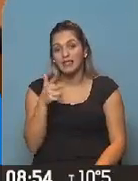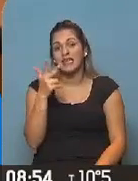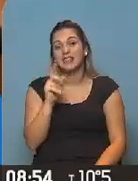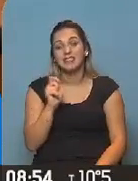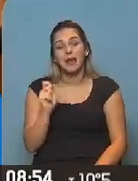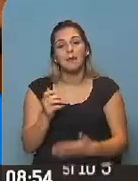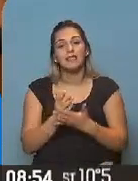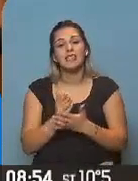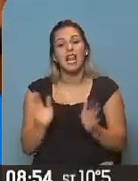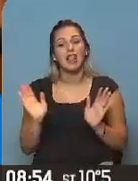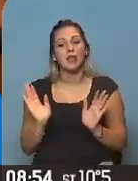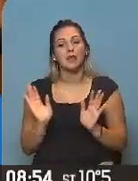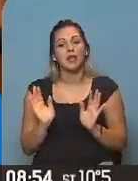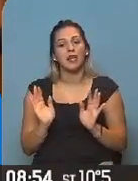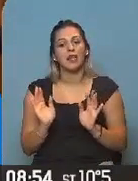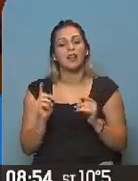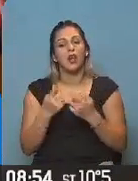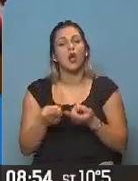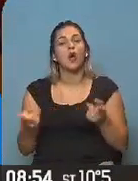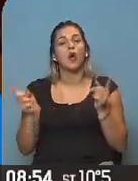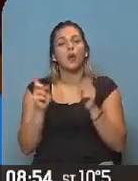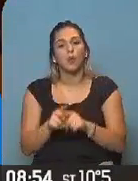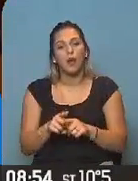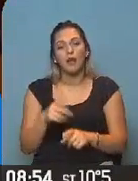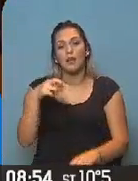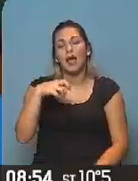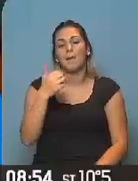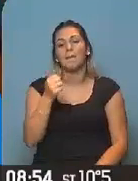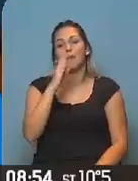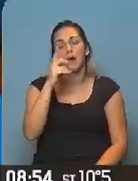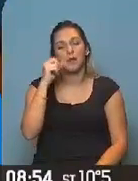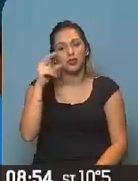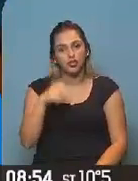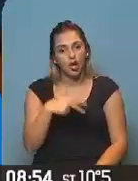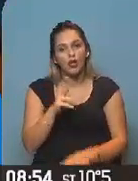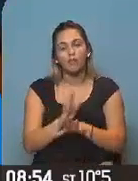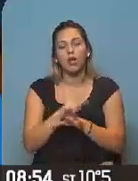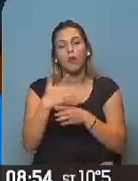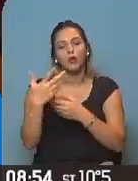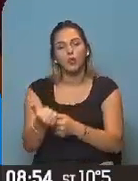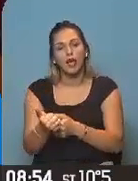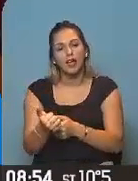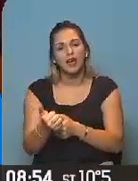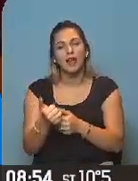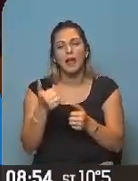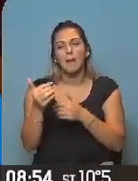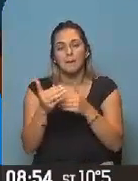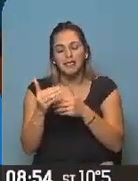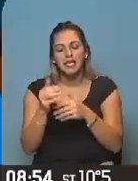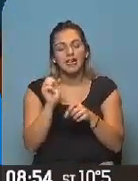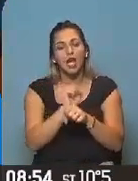libertad solamente y vuelve al pabellón como su ayudante, dando una visión, desde una visión más cercana a los presos. Bueno,